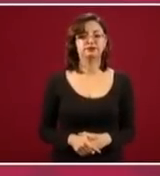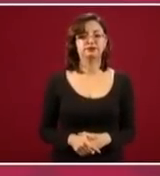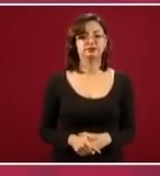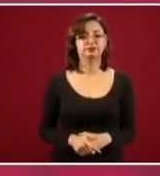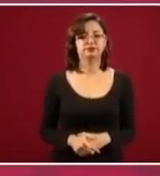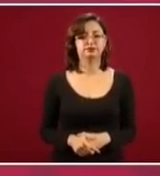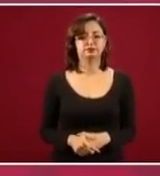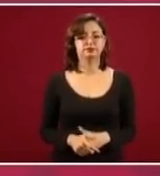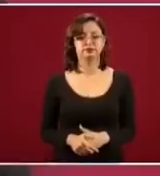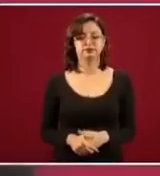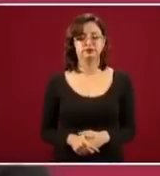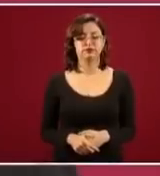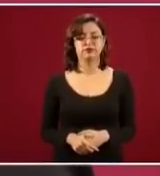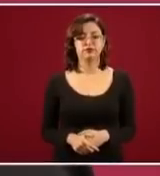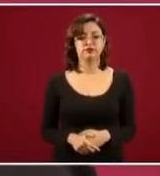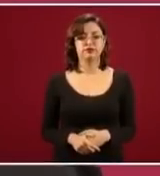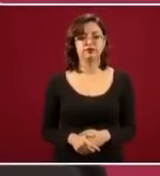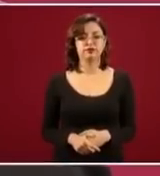Y